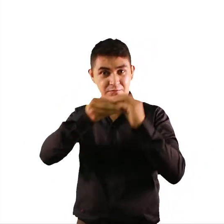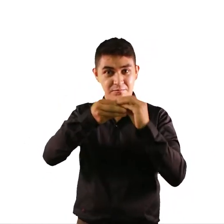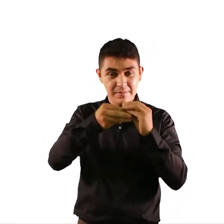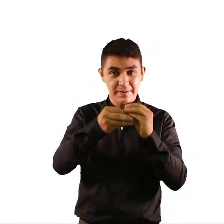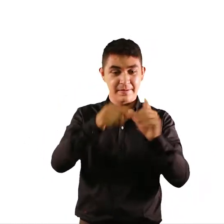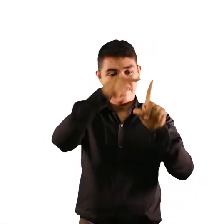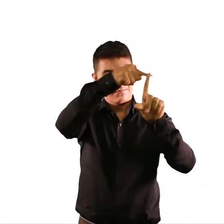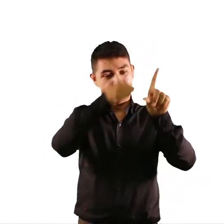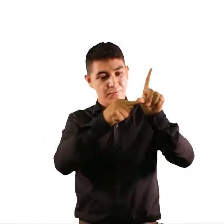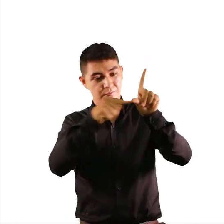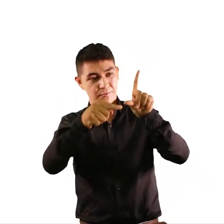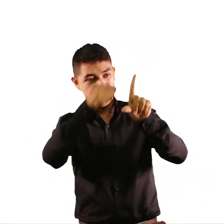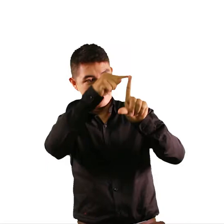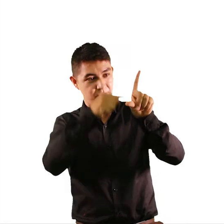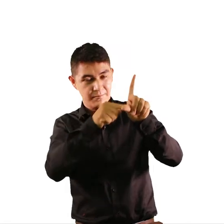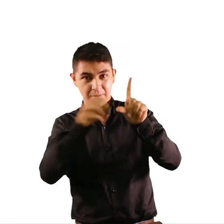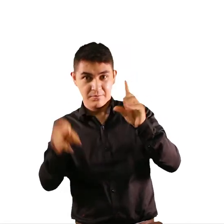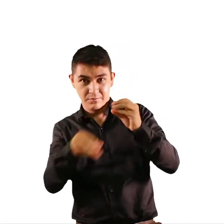catetos.